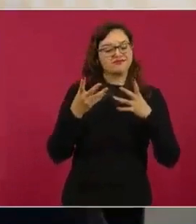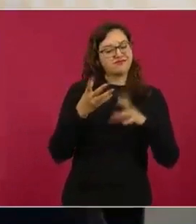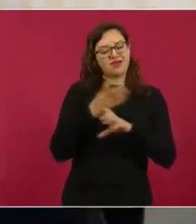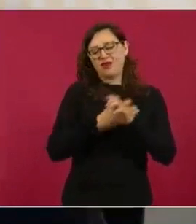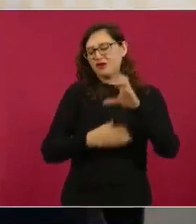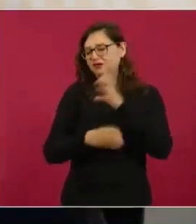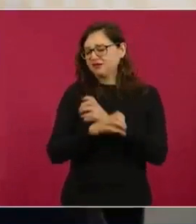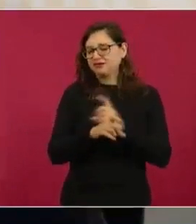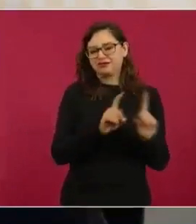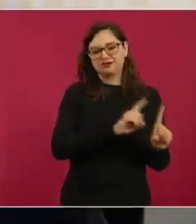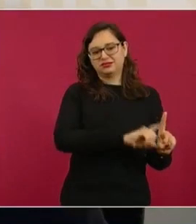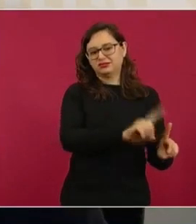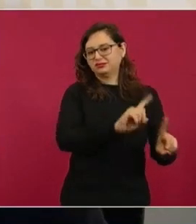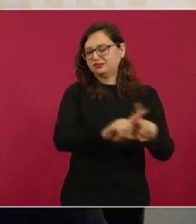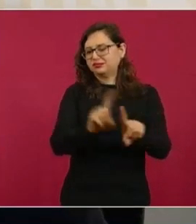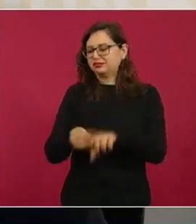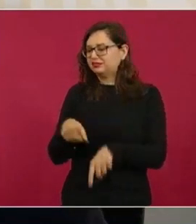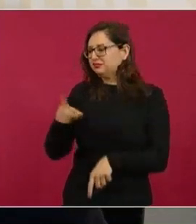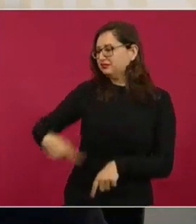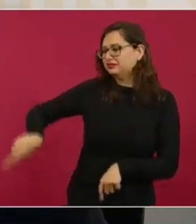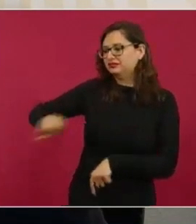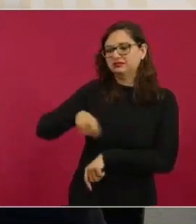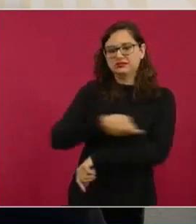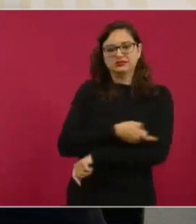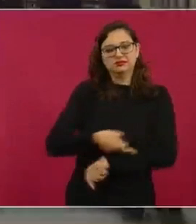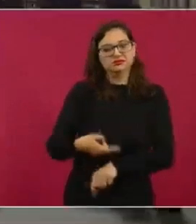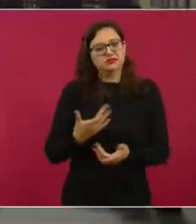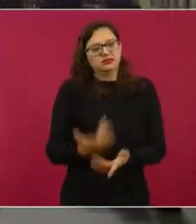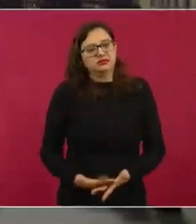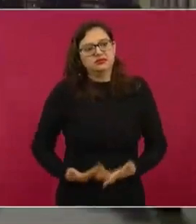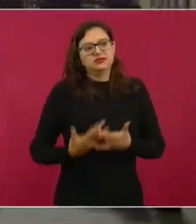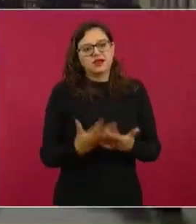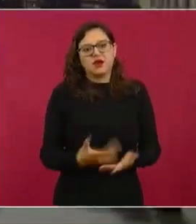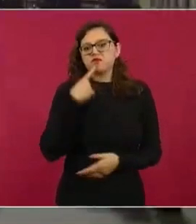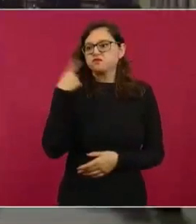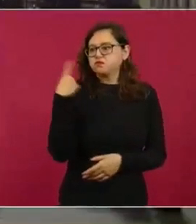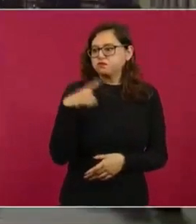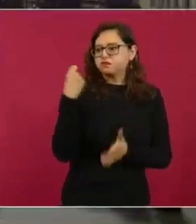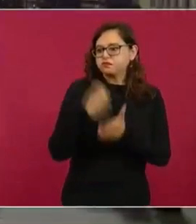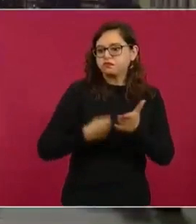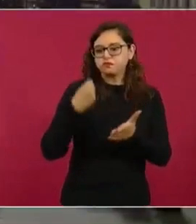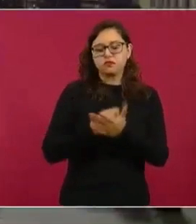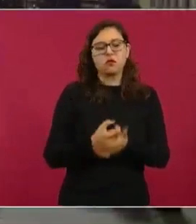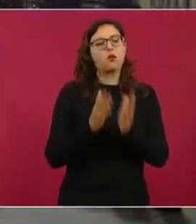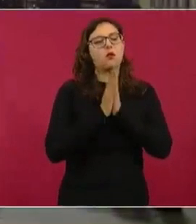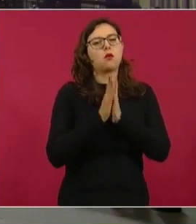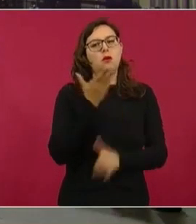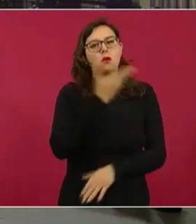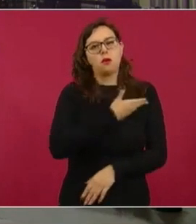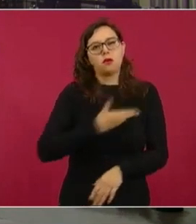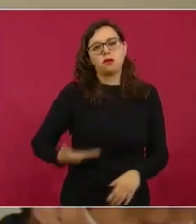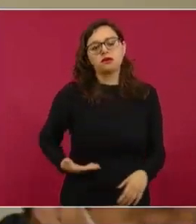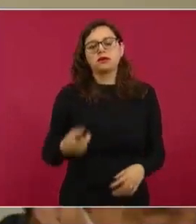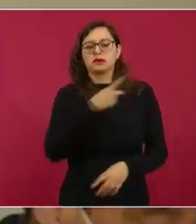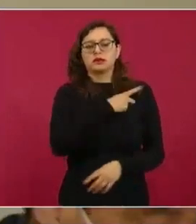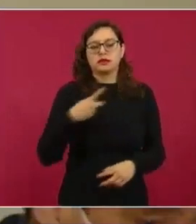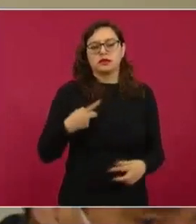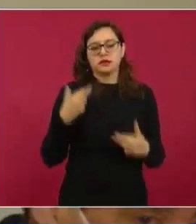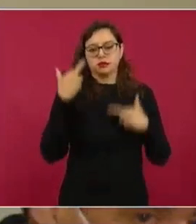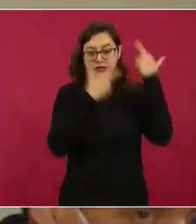pues de estas miles de familias, y bueno, pues ellos solicitan esta revisión. Tuvimos acceso a